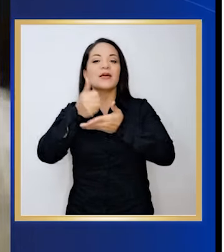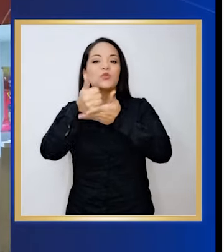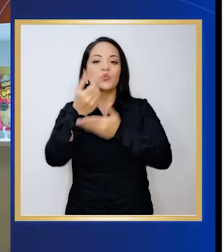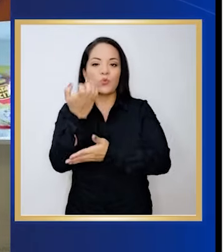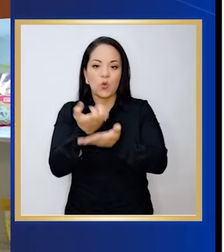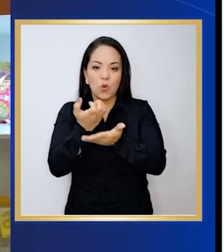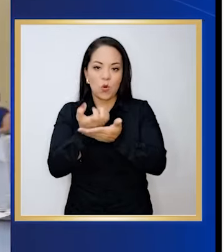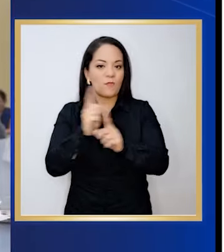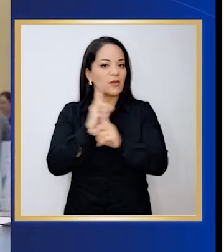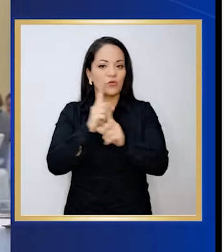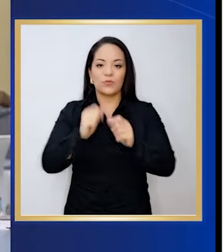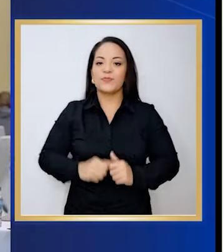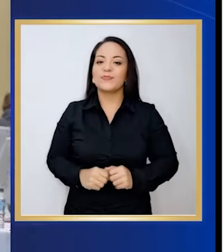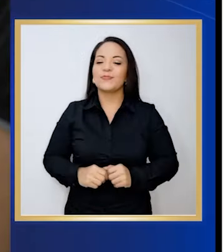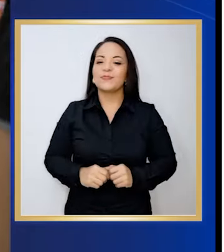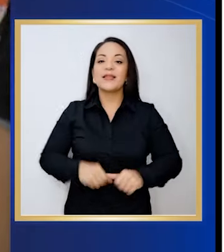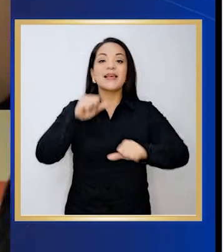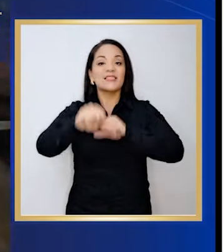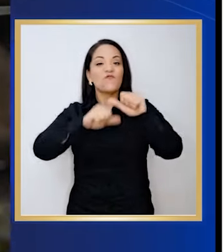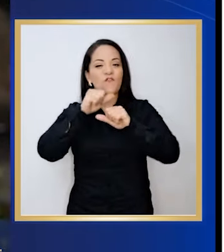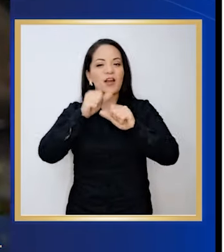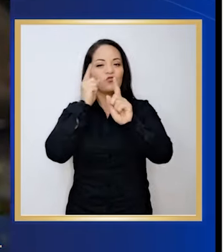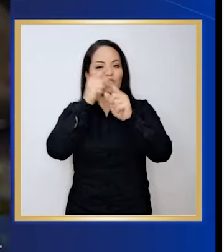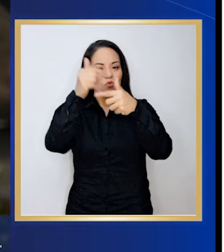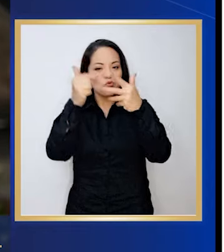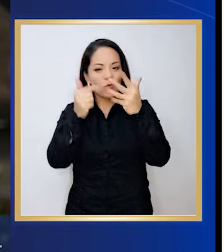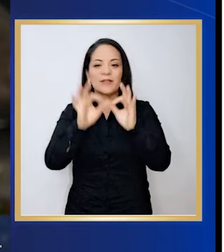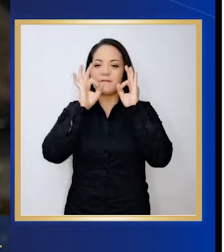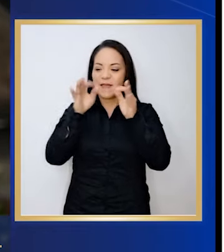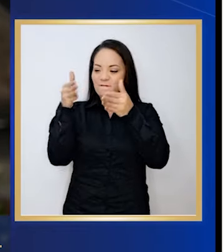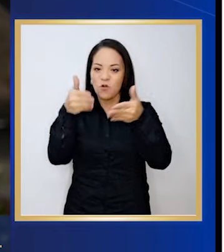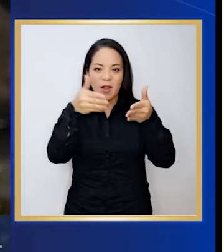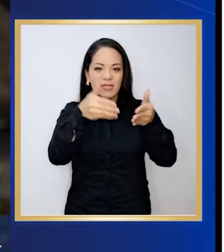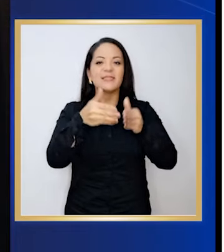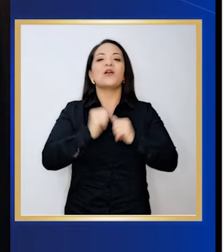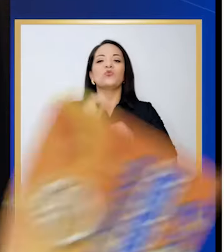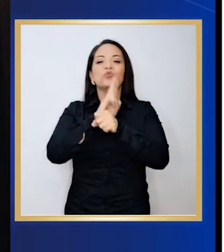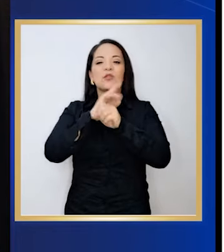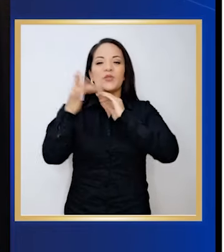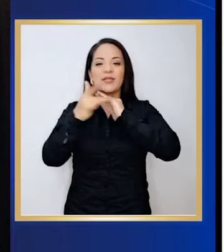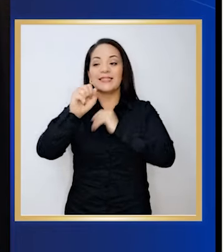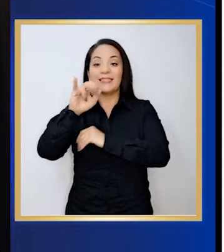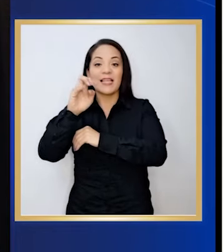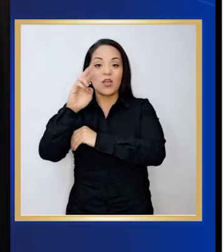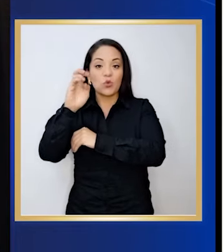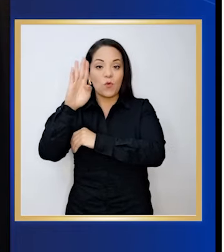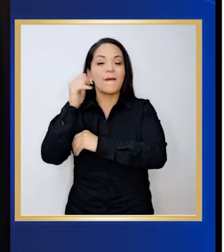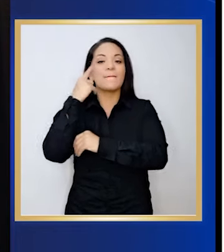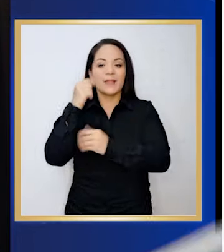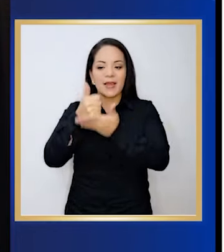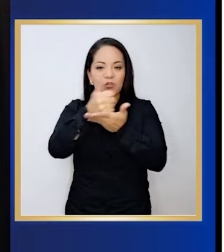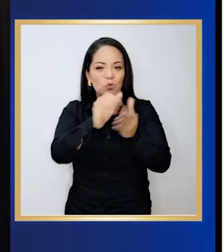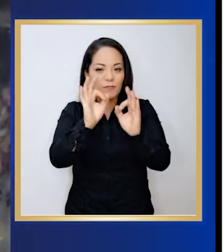subsidios y de las ayudas sociales Con esfuerzos puntuales y bien focalizados Usando tecnología como el Sinerube